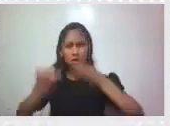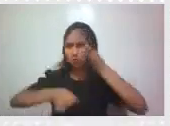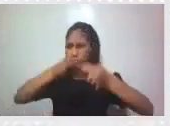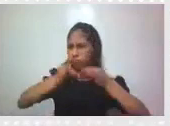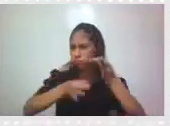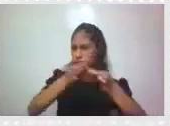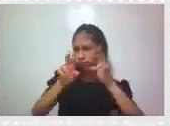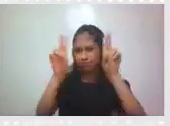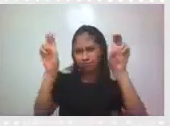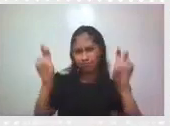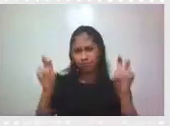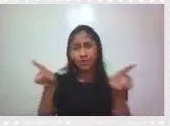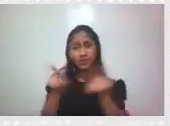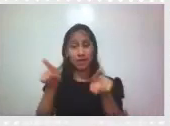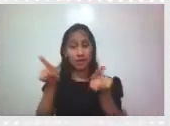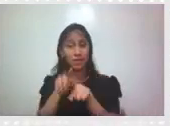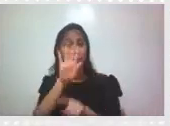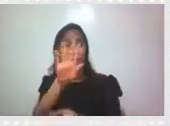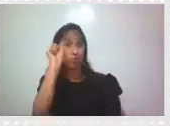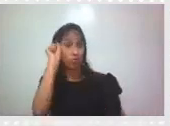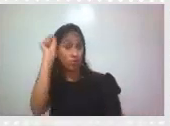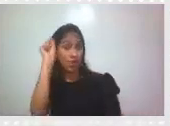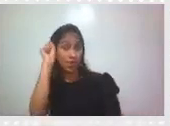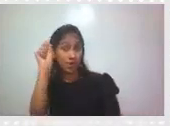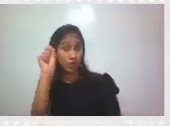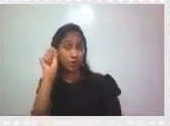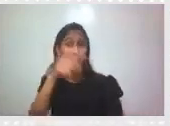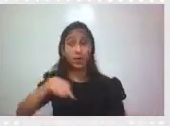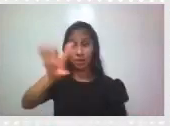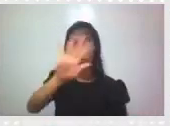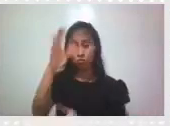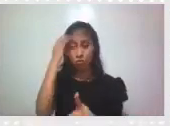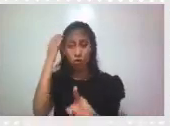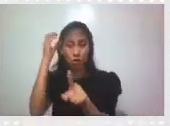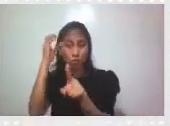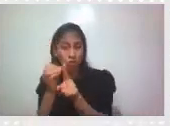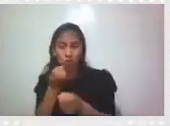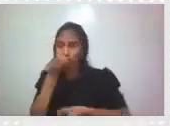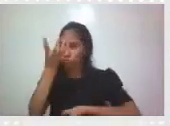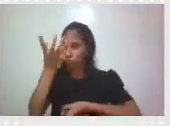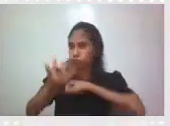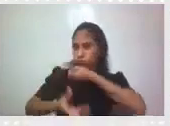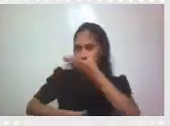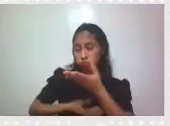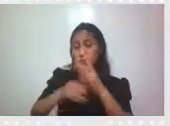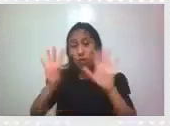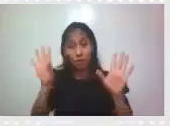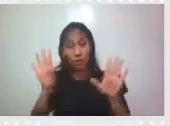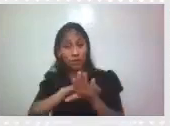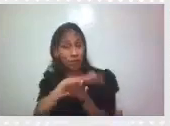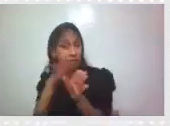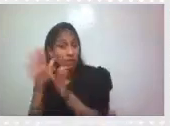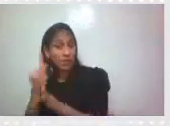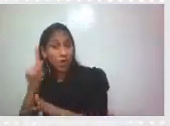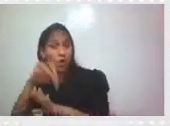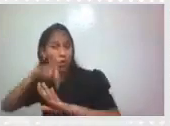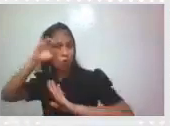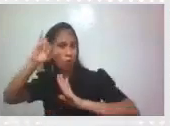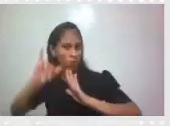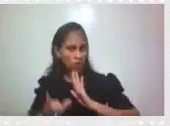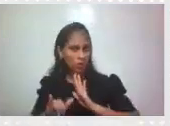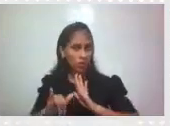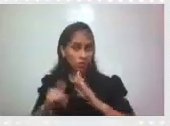su derecho a la participación ciudadana cuando un proyecto de inversión ocurra en un entorno